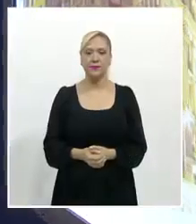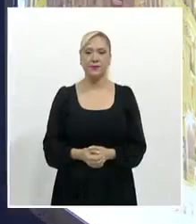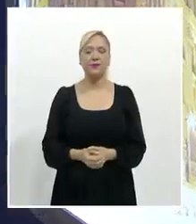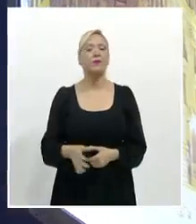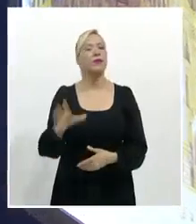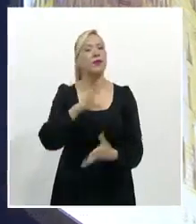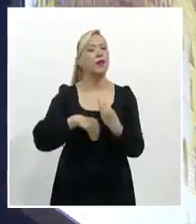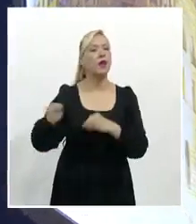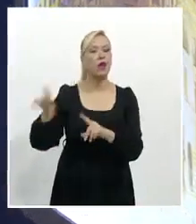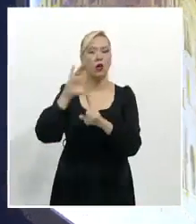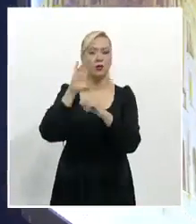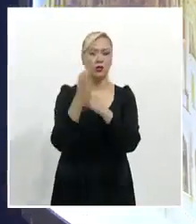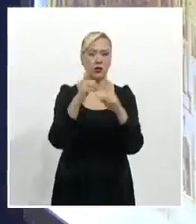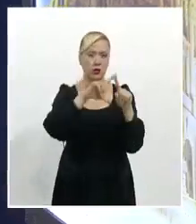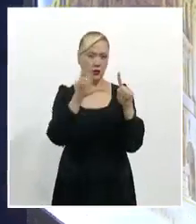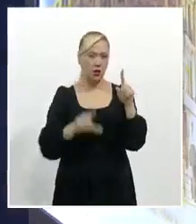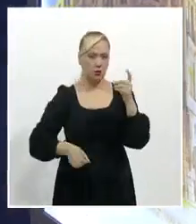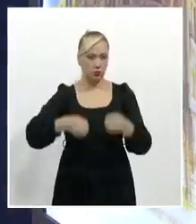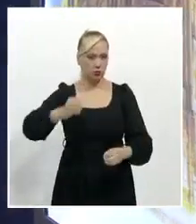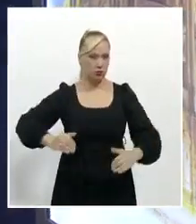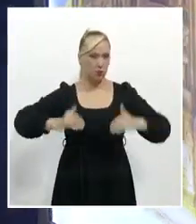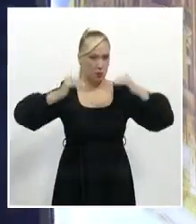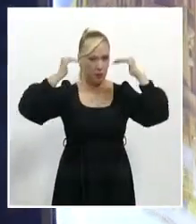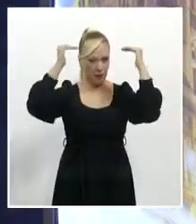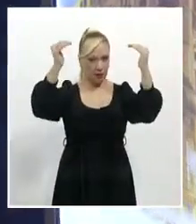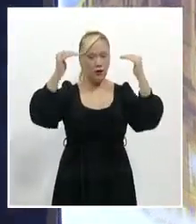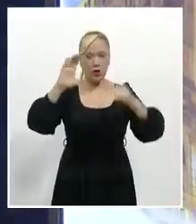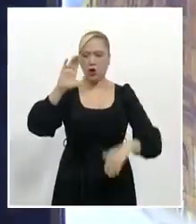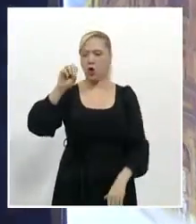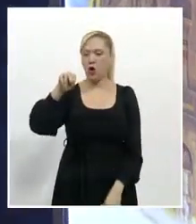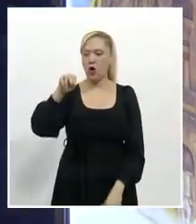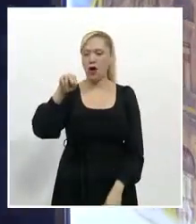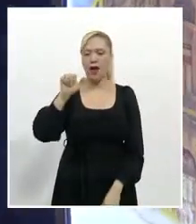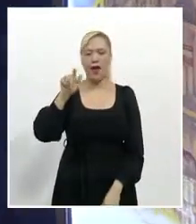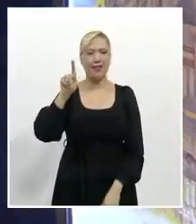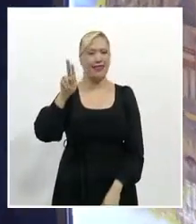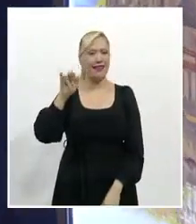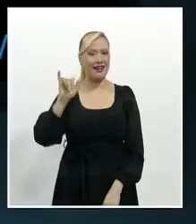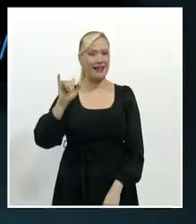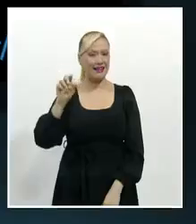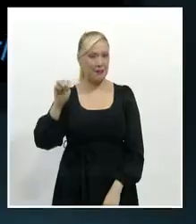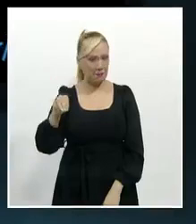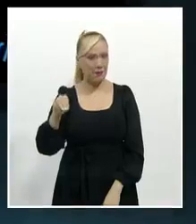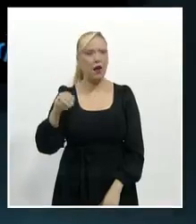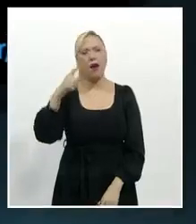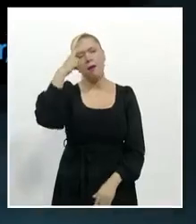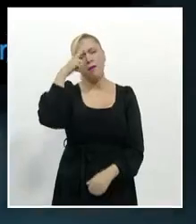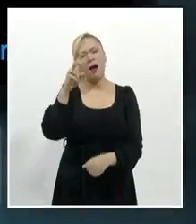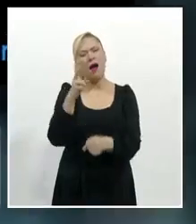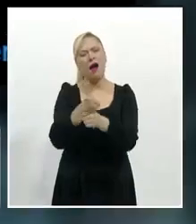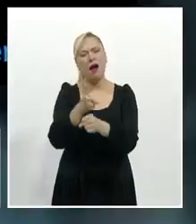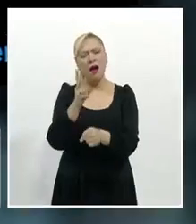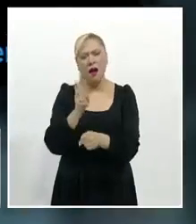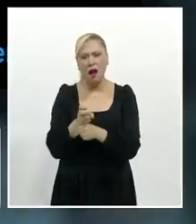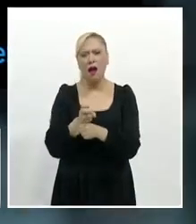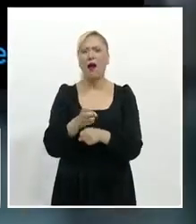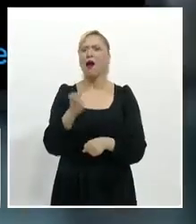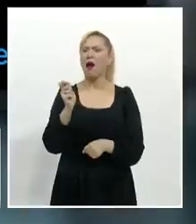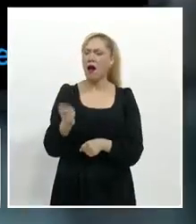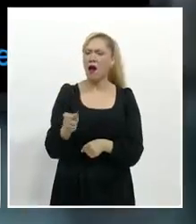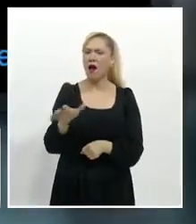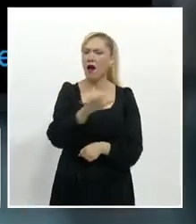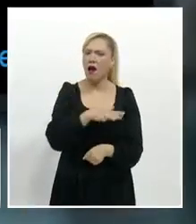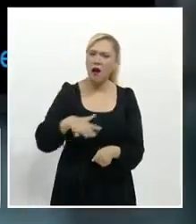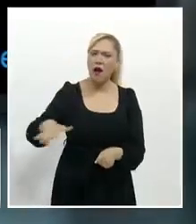Y la Comisión Nacional de Tribunales Superiores de Justicia, CONATRIP, invita a las y los servidores públicos de los poderes judiciales